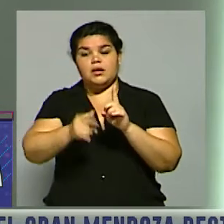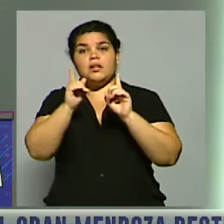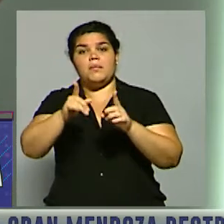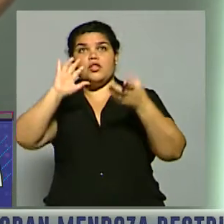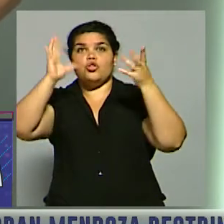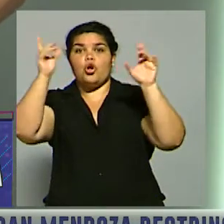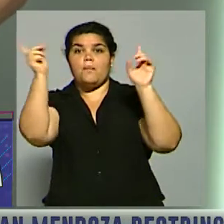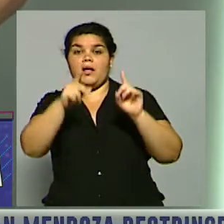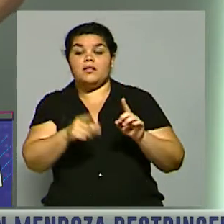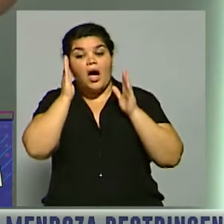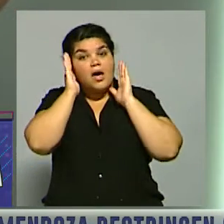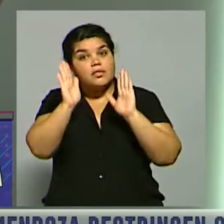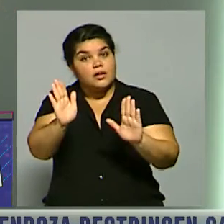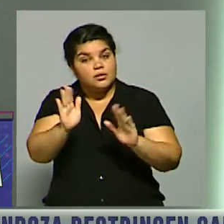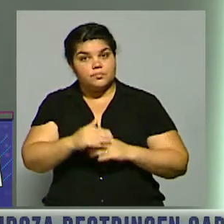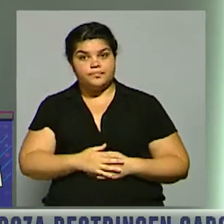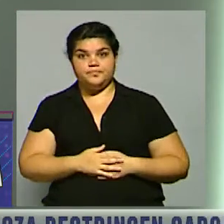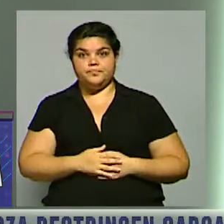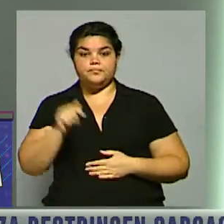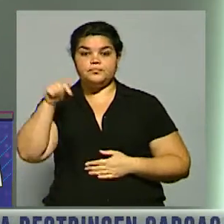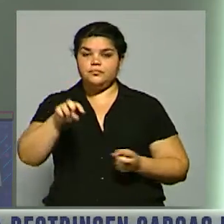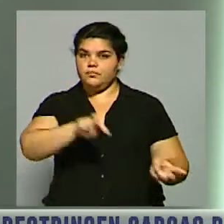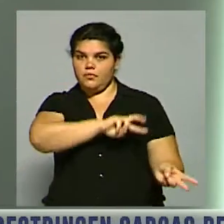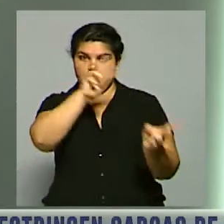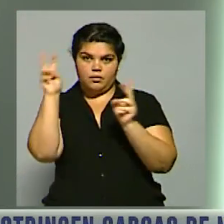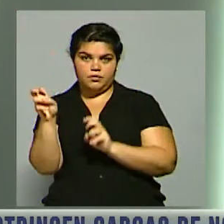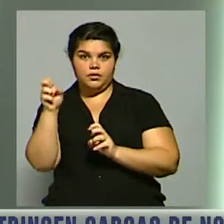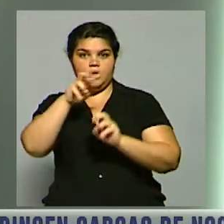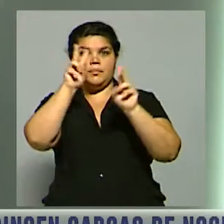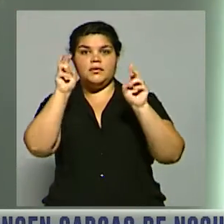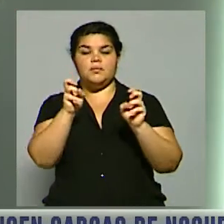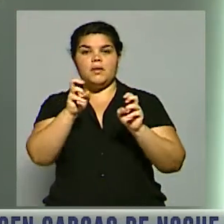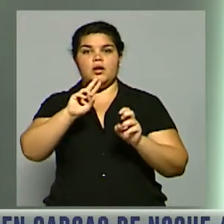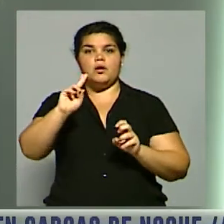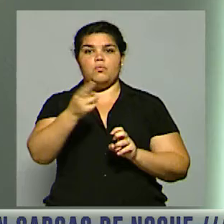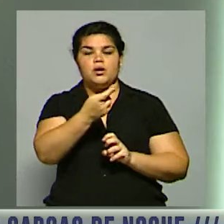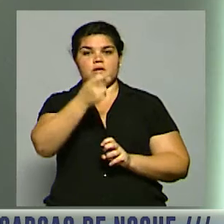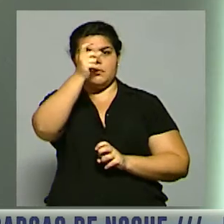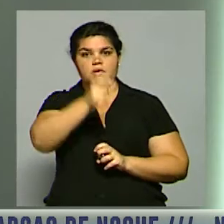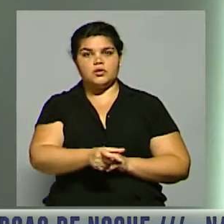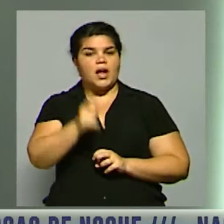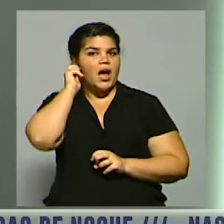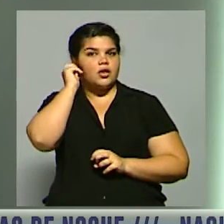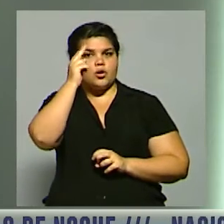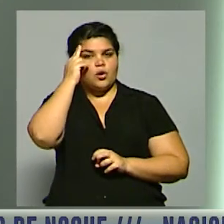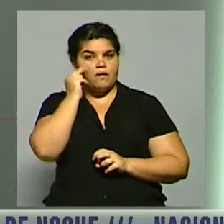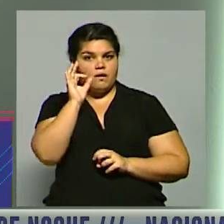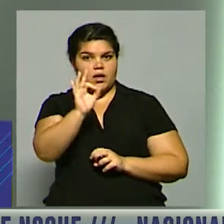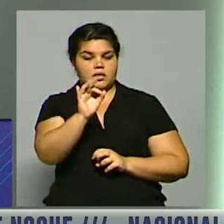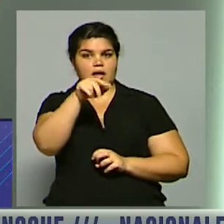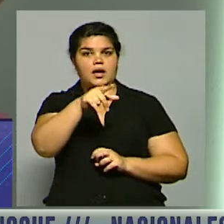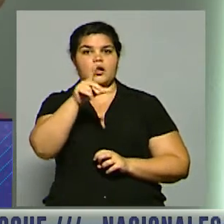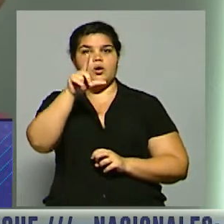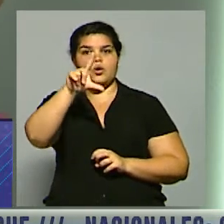Habrá que estar atentos. Vamos a pasar a otro tema que tiene que ver con la muerte a los 90 años de Luciano Benjamín Menéndez, uno de